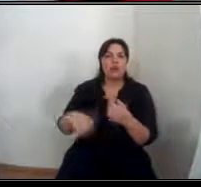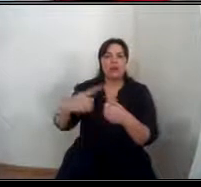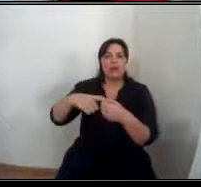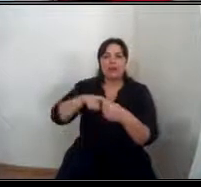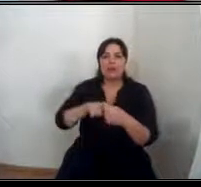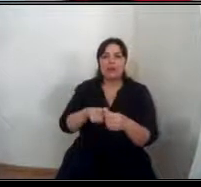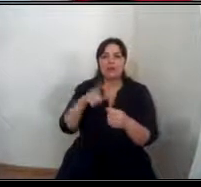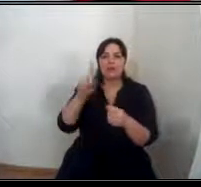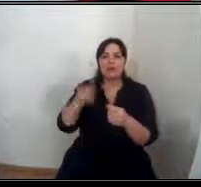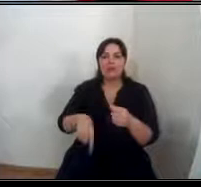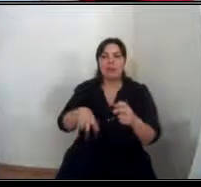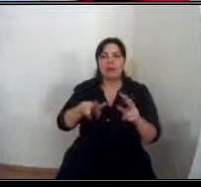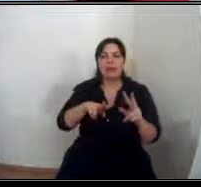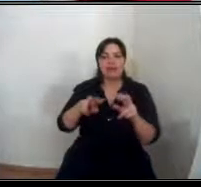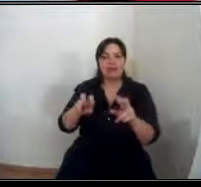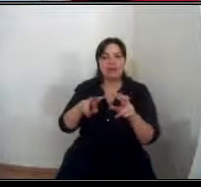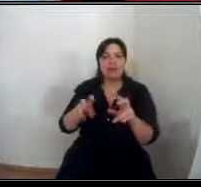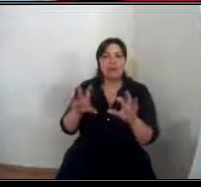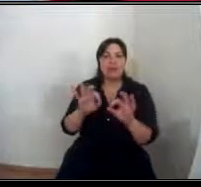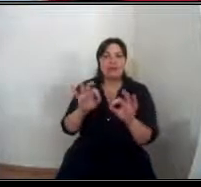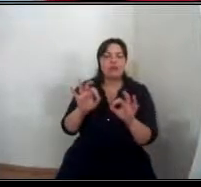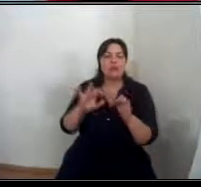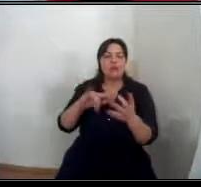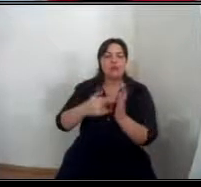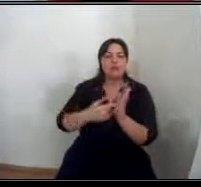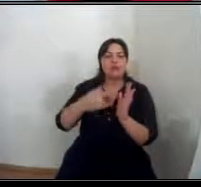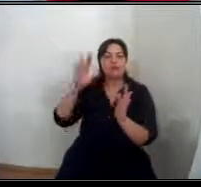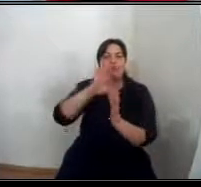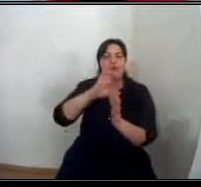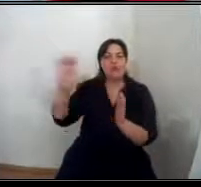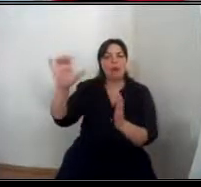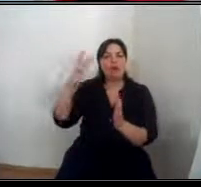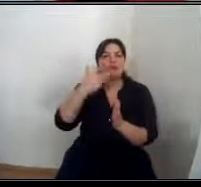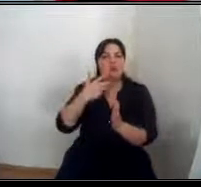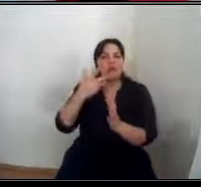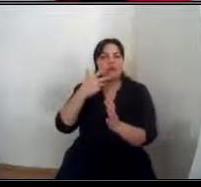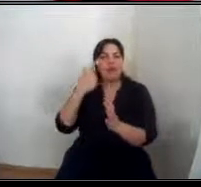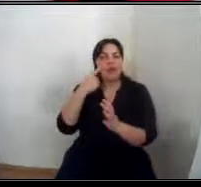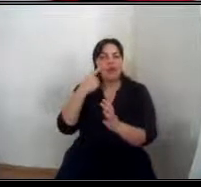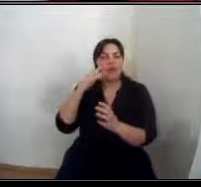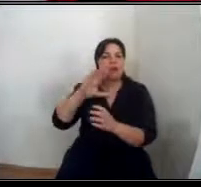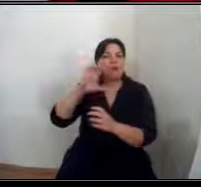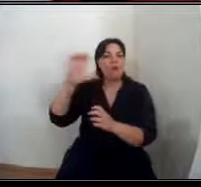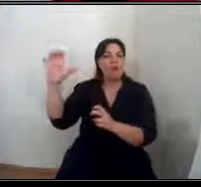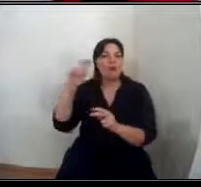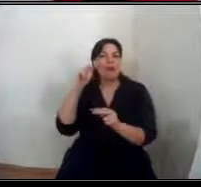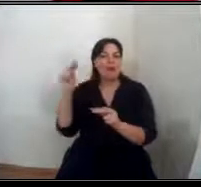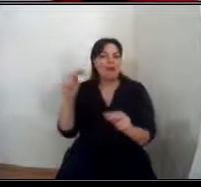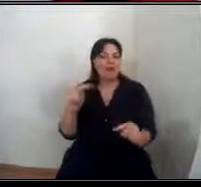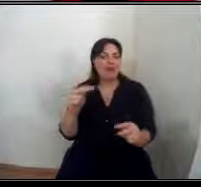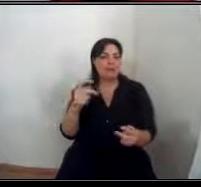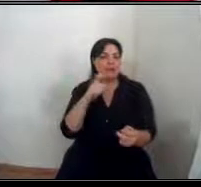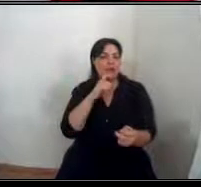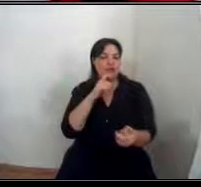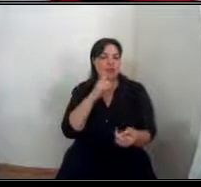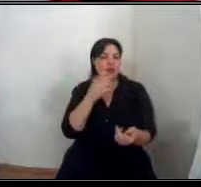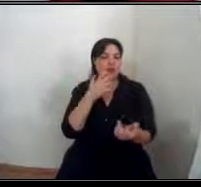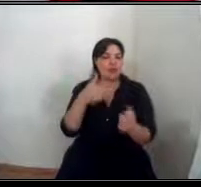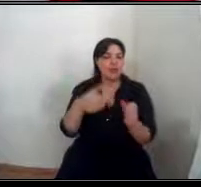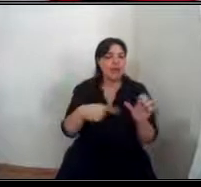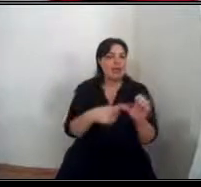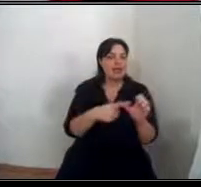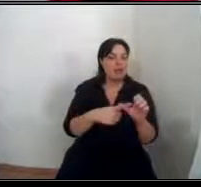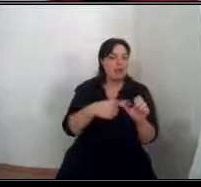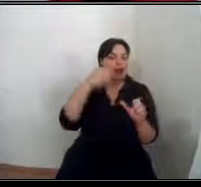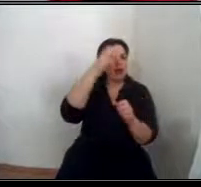iniciativa o conocimiento de proyectos europeos? Es decir, ¿cómo se ve desde Europa que la Extremadura rural